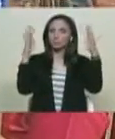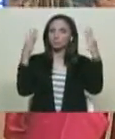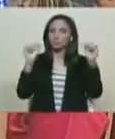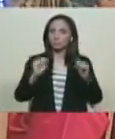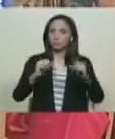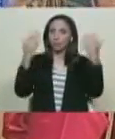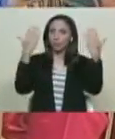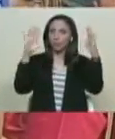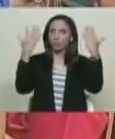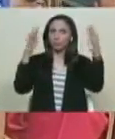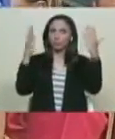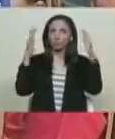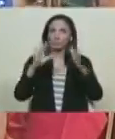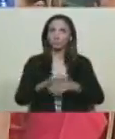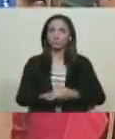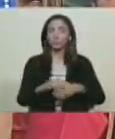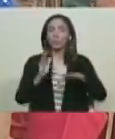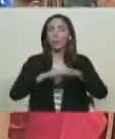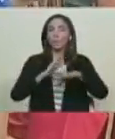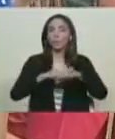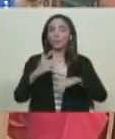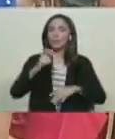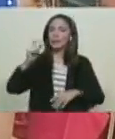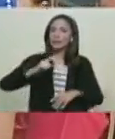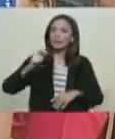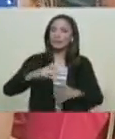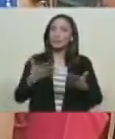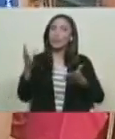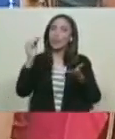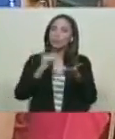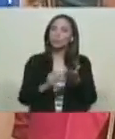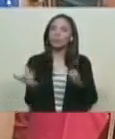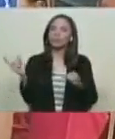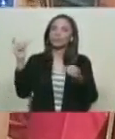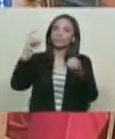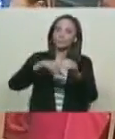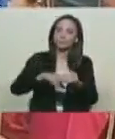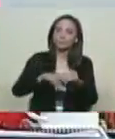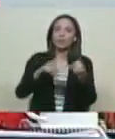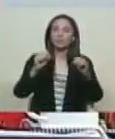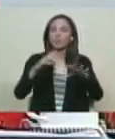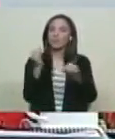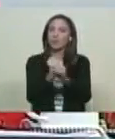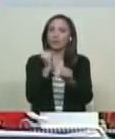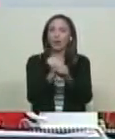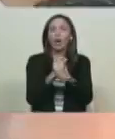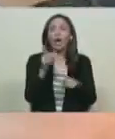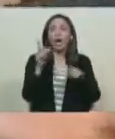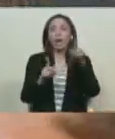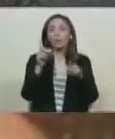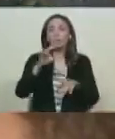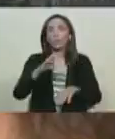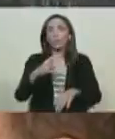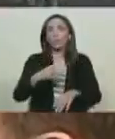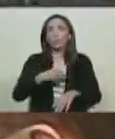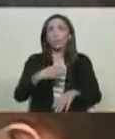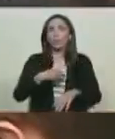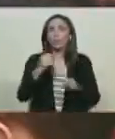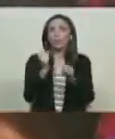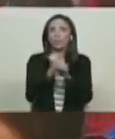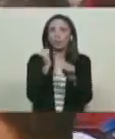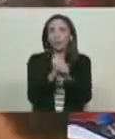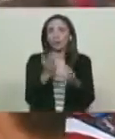aún así nosotros necesitamos reincorporarlo al sistema de trabajo, porque muchos han perdido su movilidad